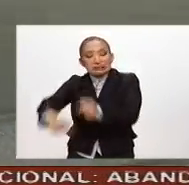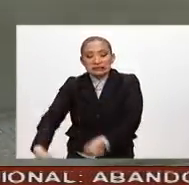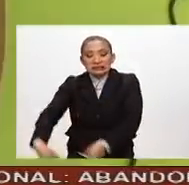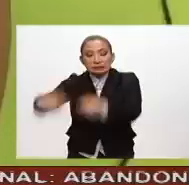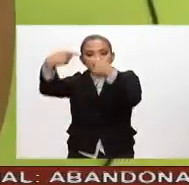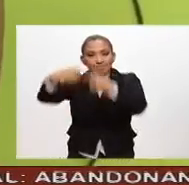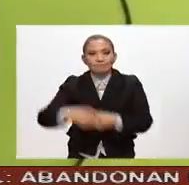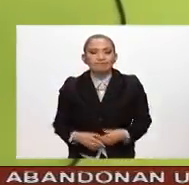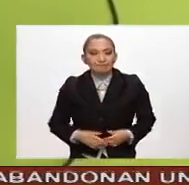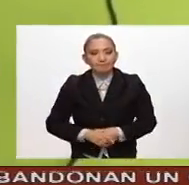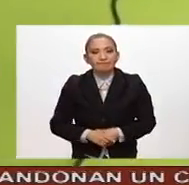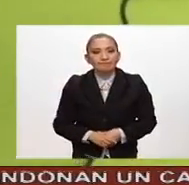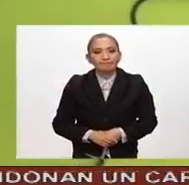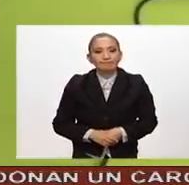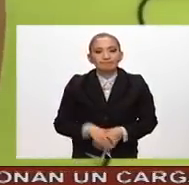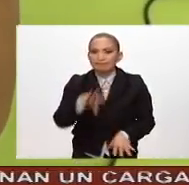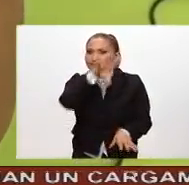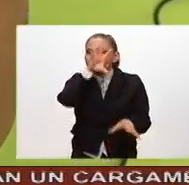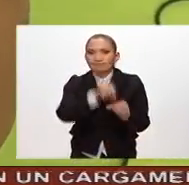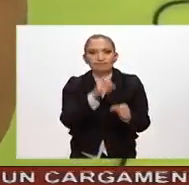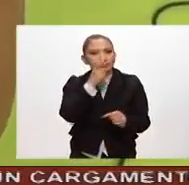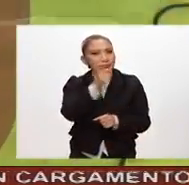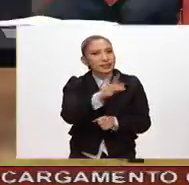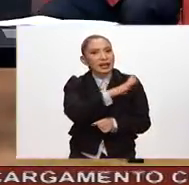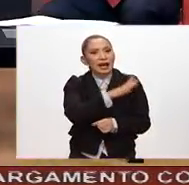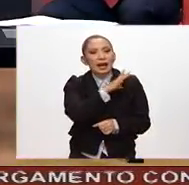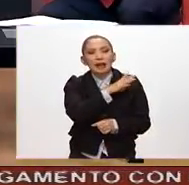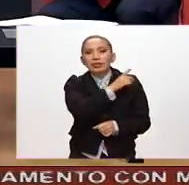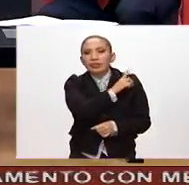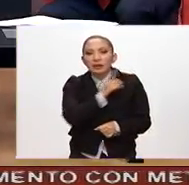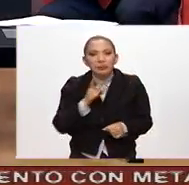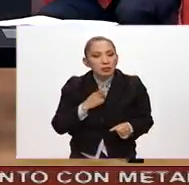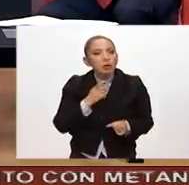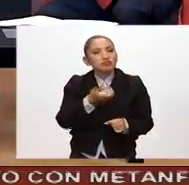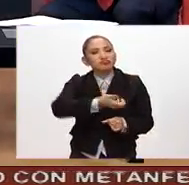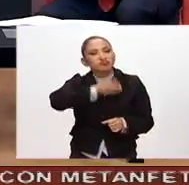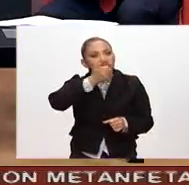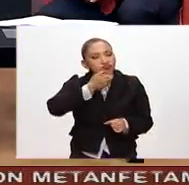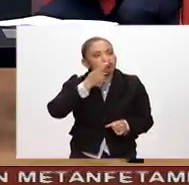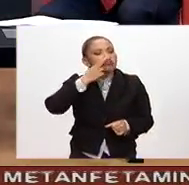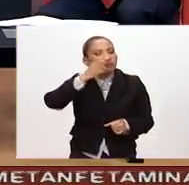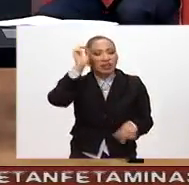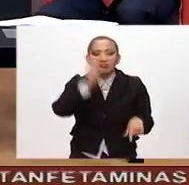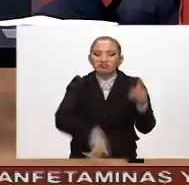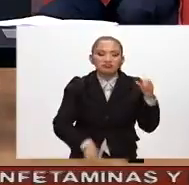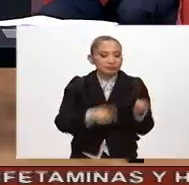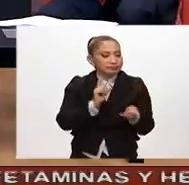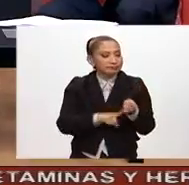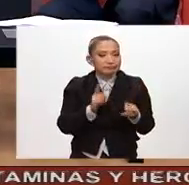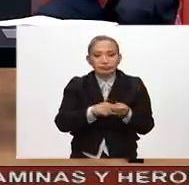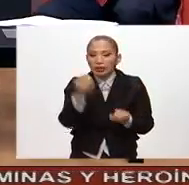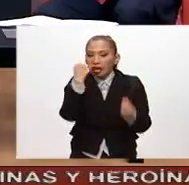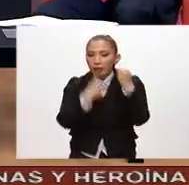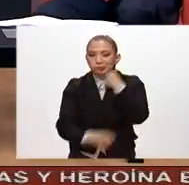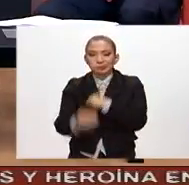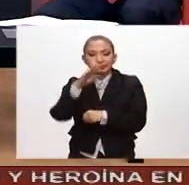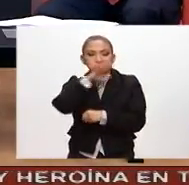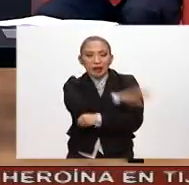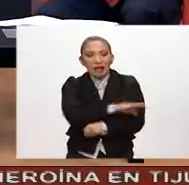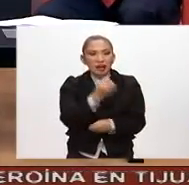niños. Así es, si es integral, como usted comenta, a veces hay que quitar los hábitos de fumar tanto, ¿no? Comer